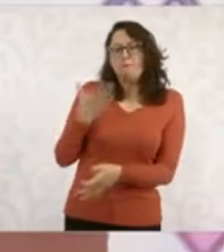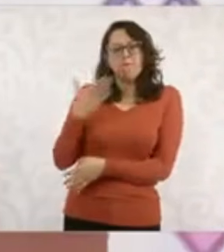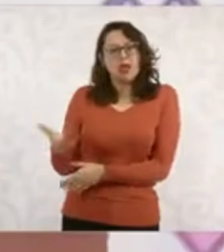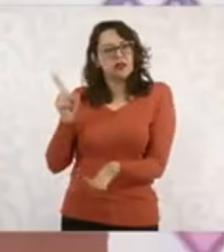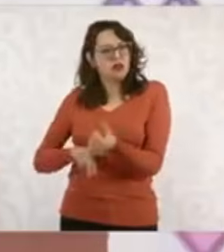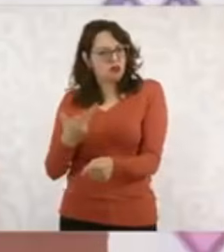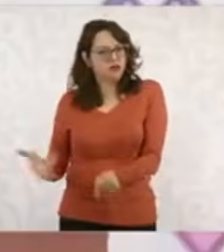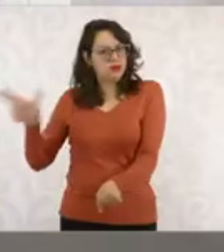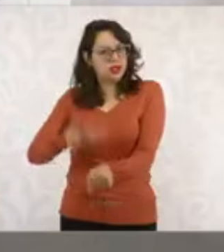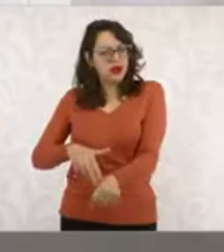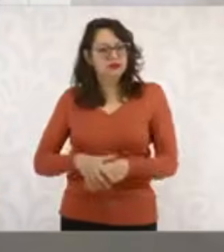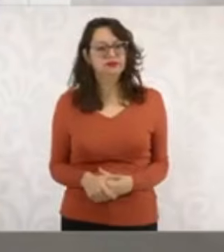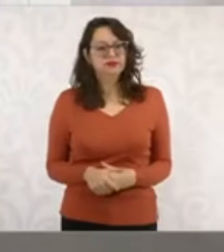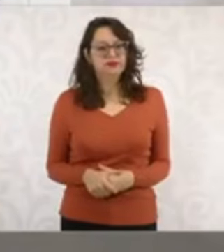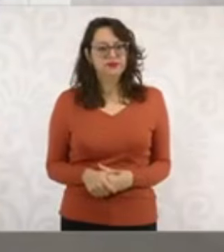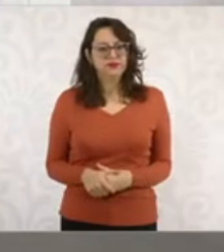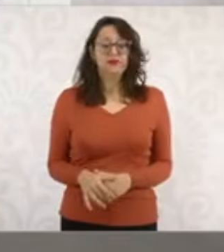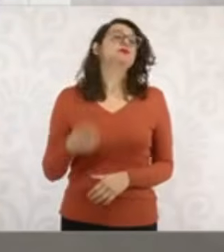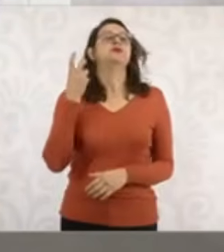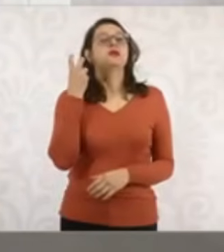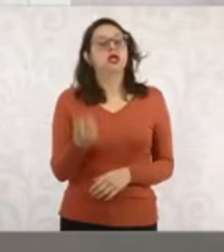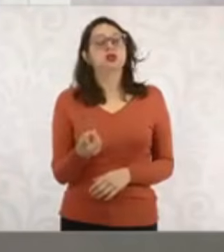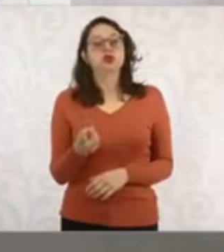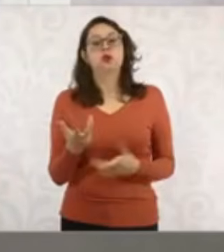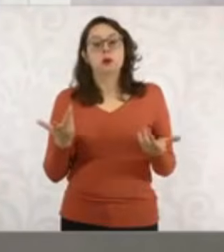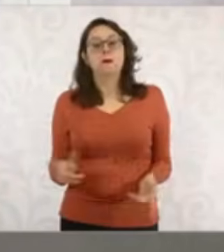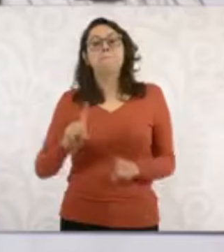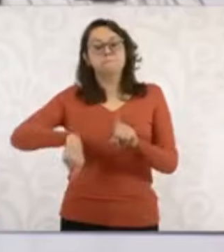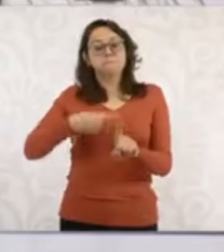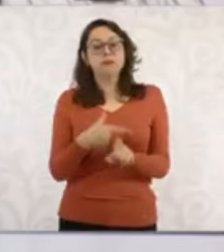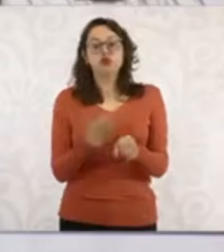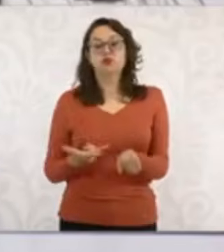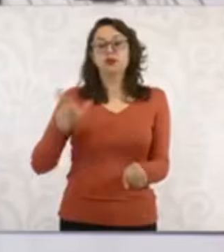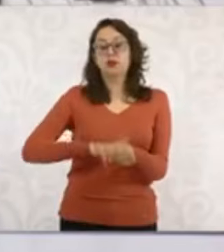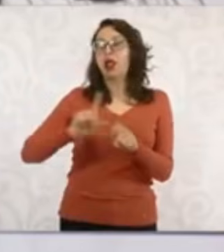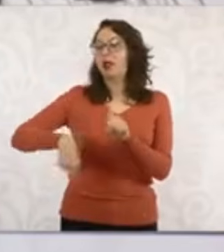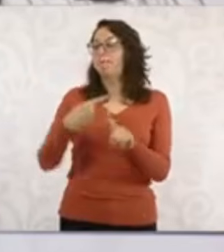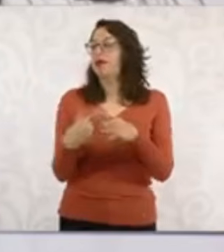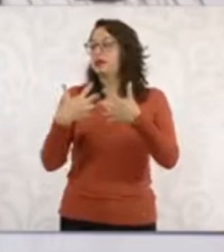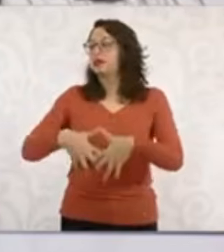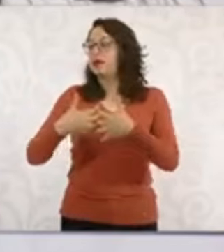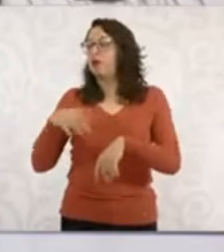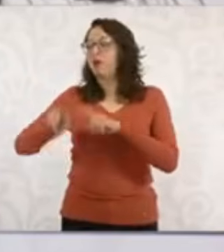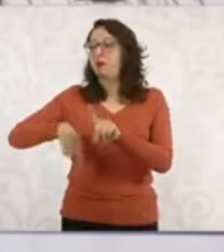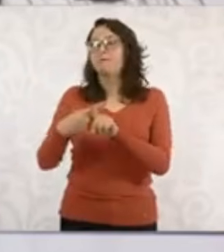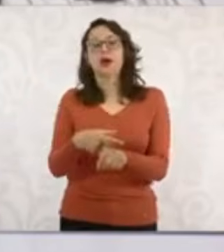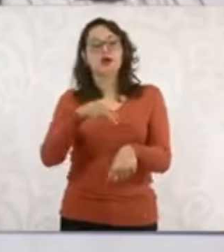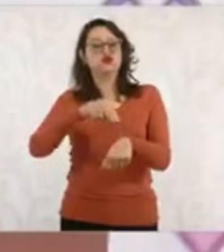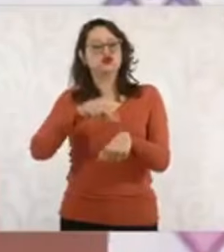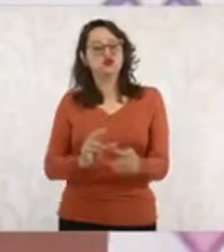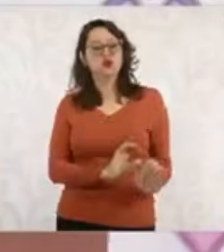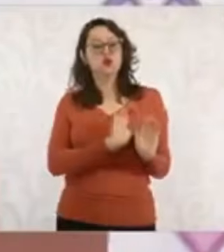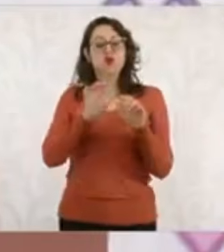un hospital. Junto con esto, pues son más hospitales, más equipos, más médicos, que